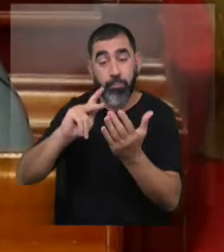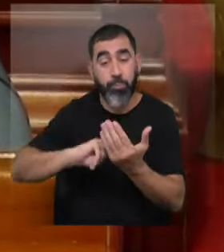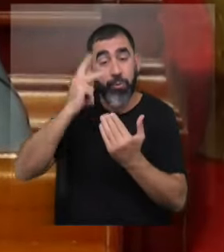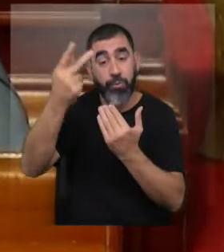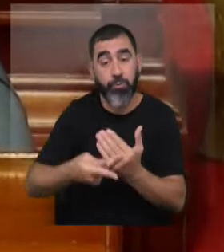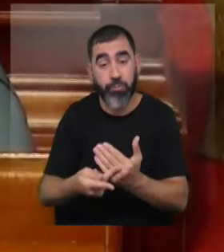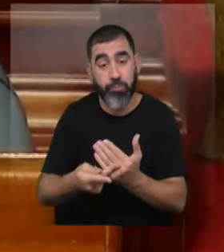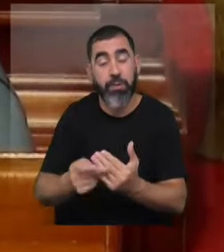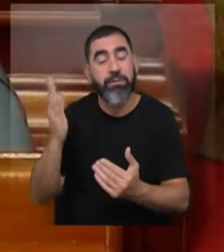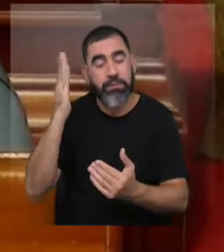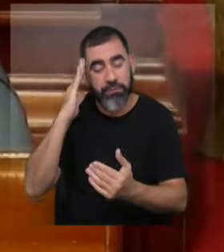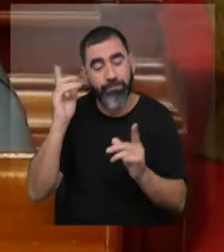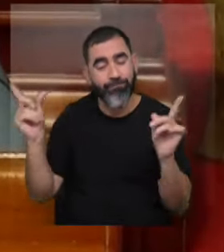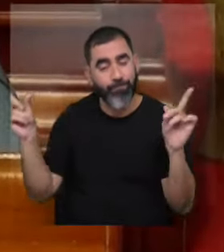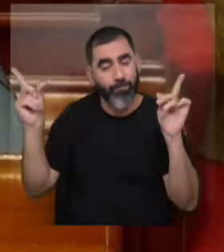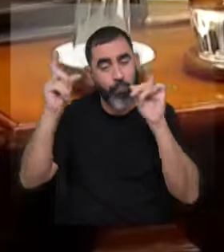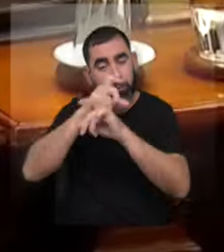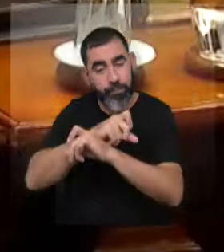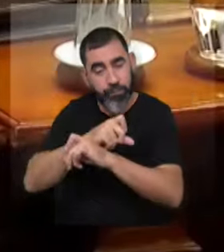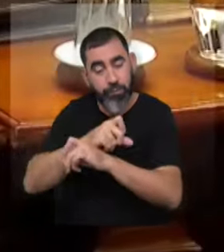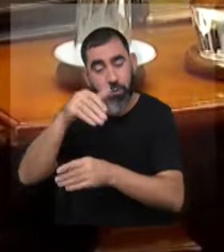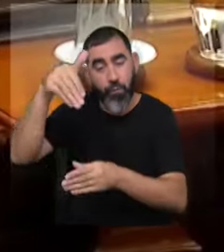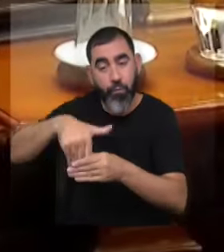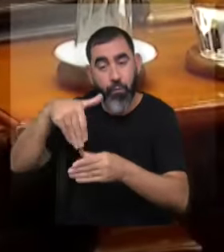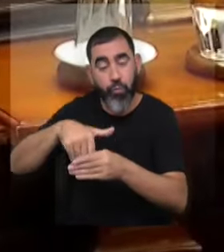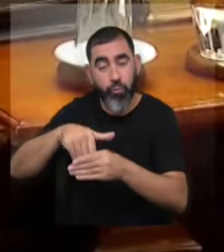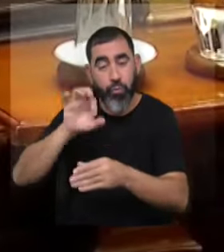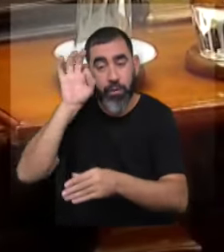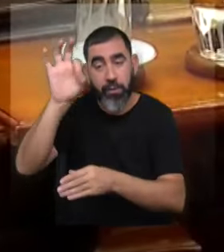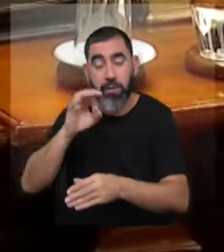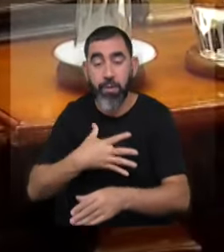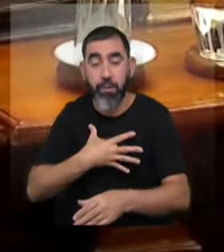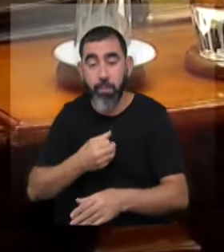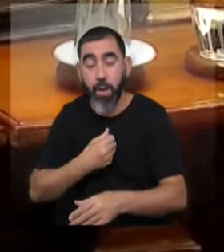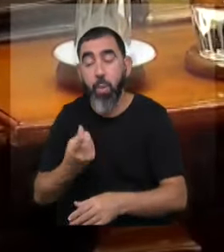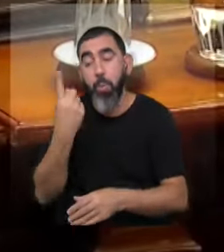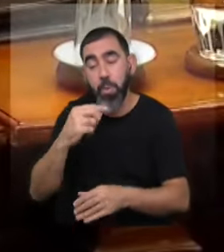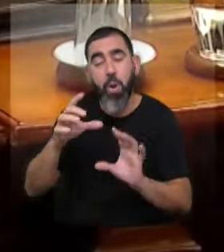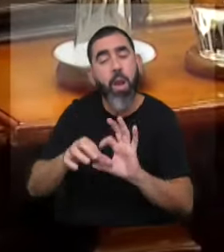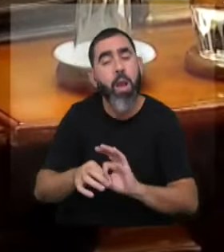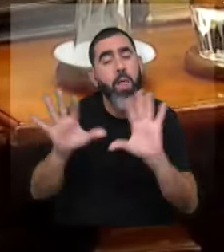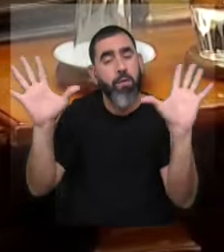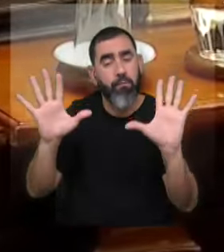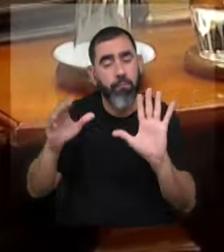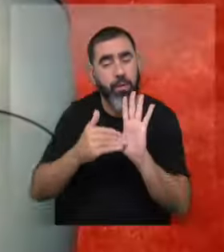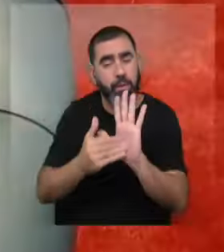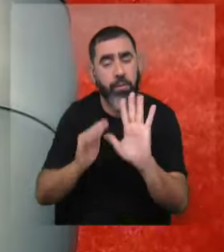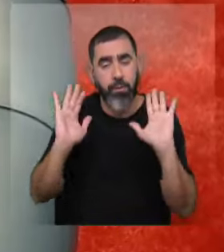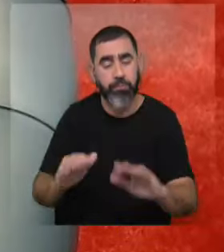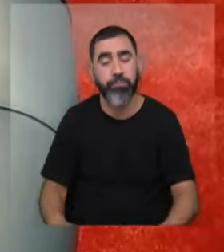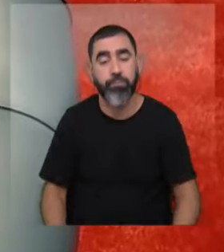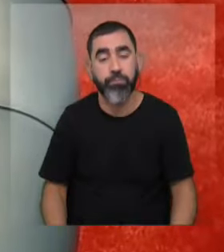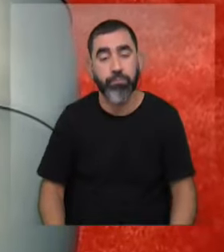era consciente que era muy difícil contar con votos de legisladores de su partido, pero que tenía la libertad de hacerlo en base a